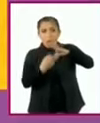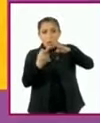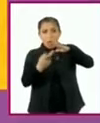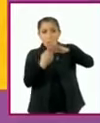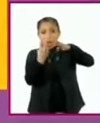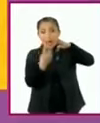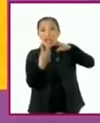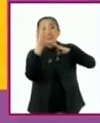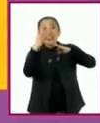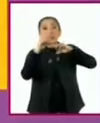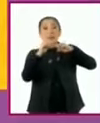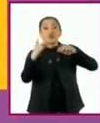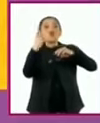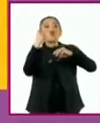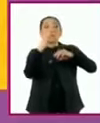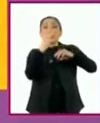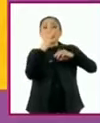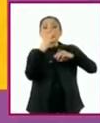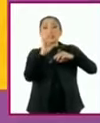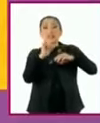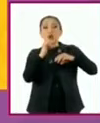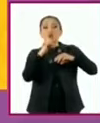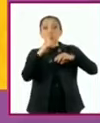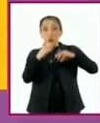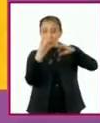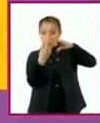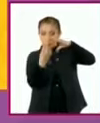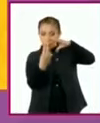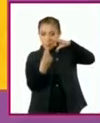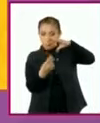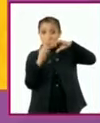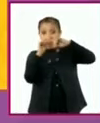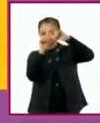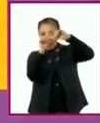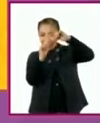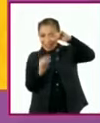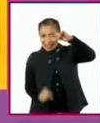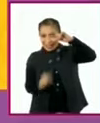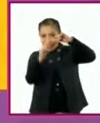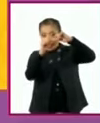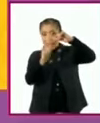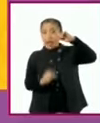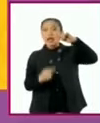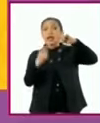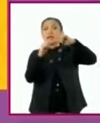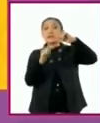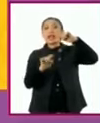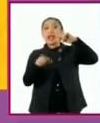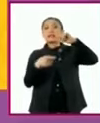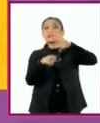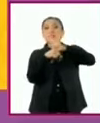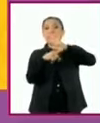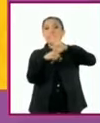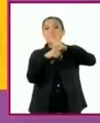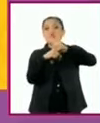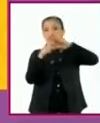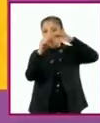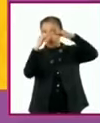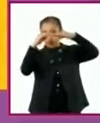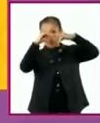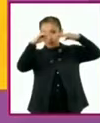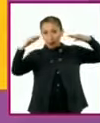constante 3 metros por segundo. Recordemos que las distancias debajo del nivel del mar se consideran como números